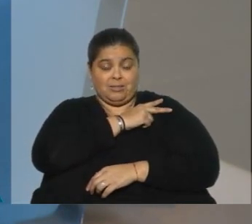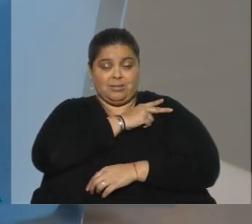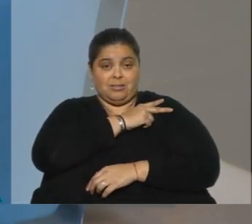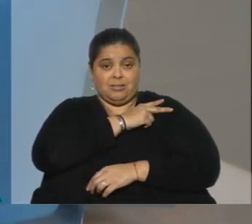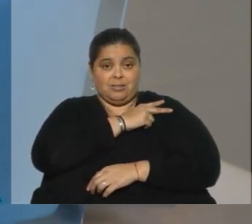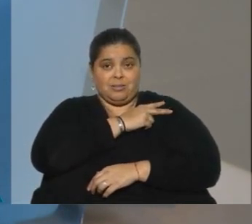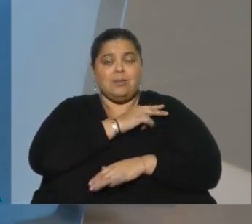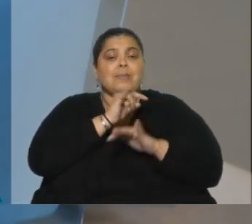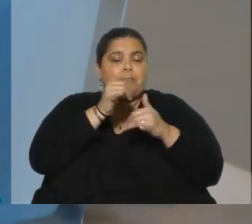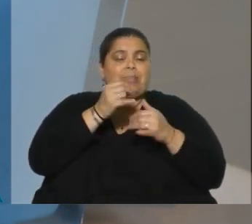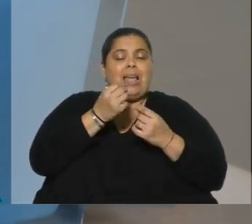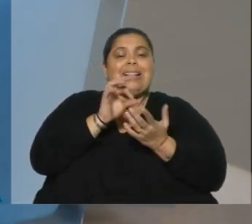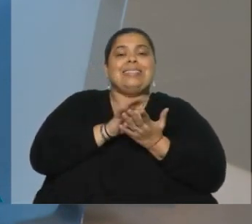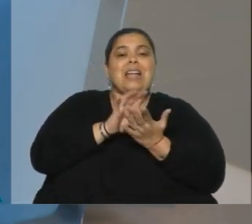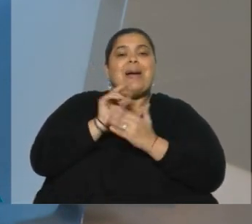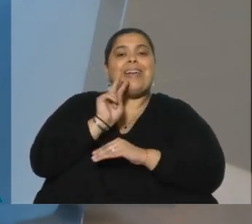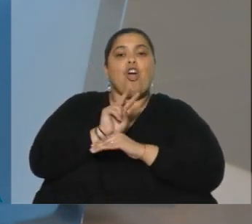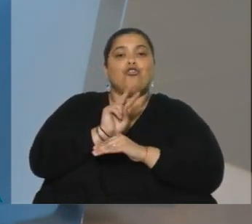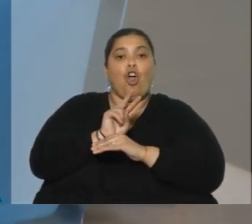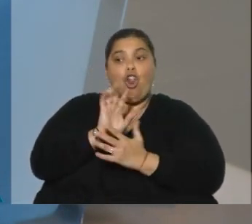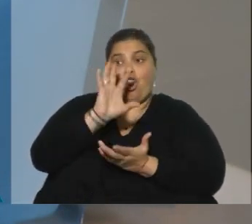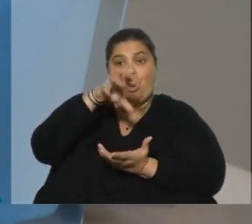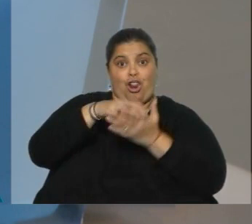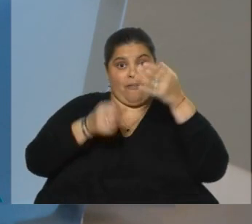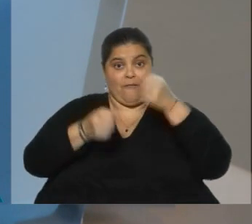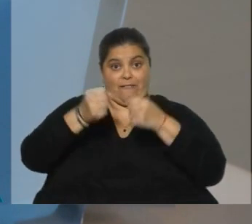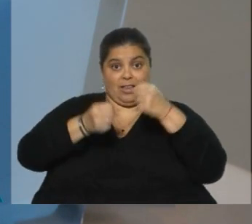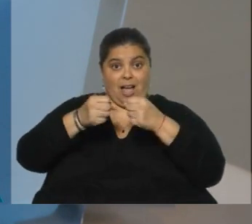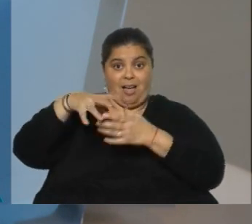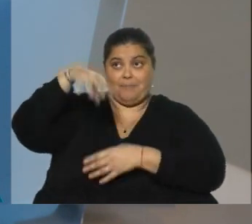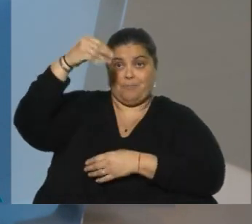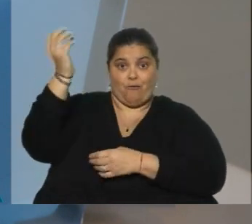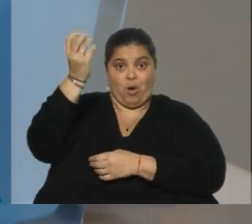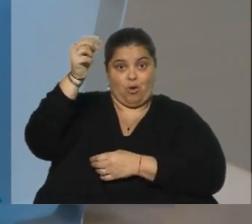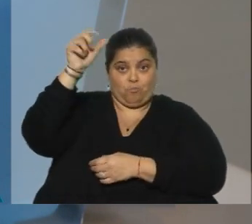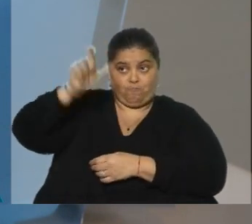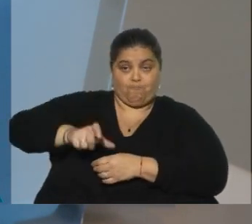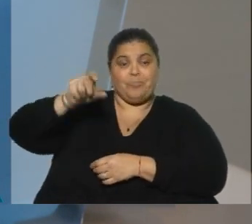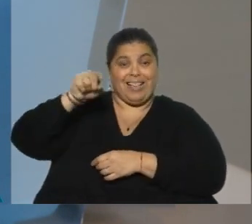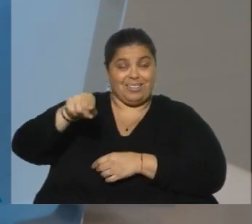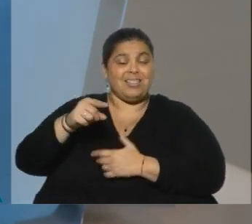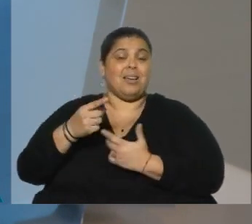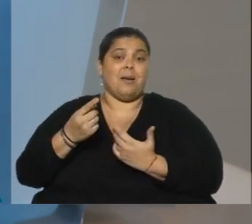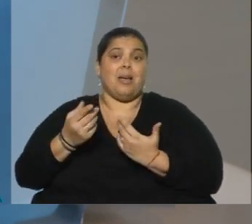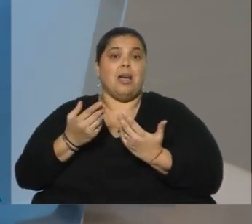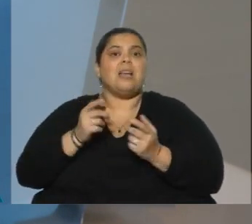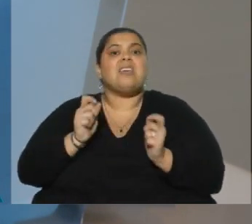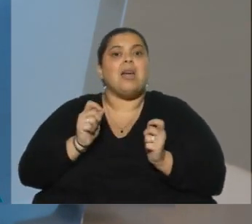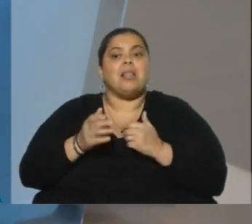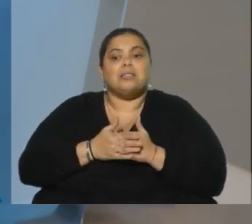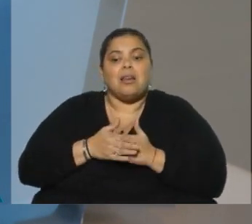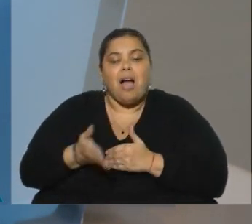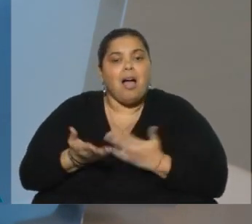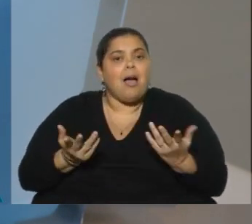el sistema de control de la planta tiene distintos niveles. El nivel más cercano a la planta es las personas que están a